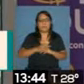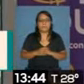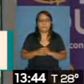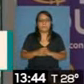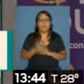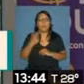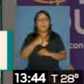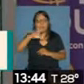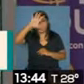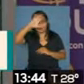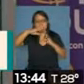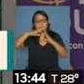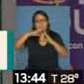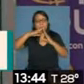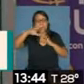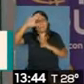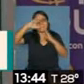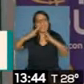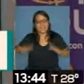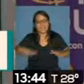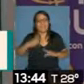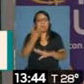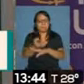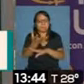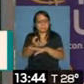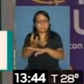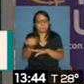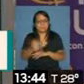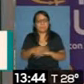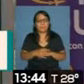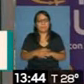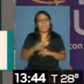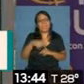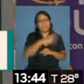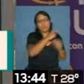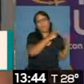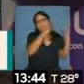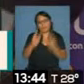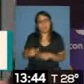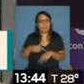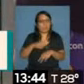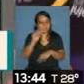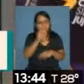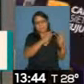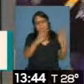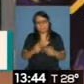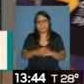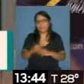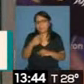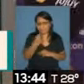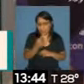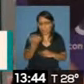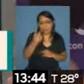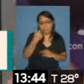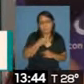una minería sustentable y van a volver, bueno, muy pronto. Eso es lo que le quería preguntar. ¿Hay interés